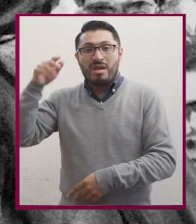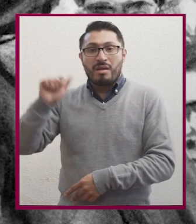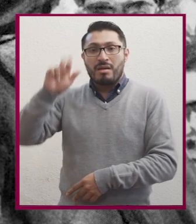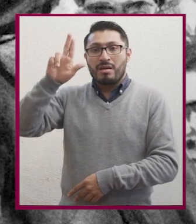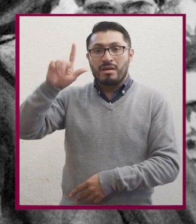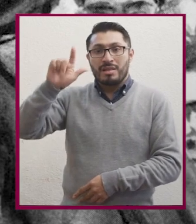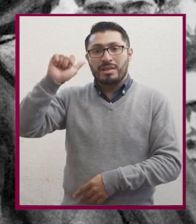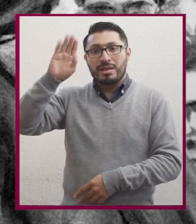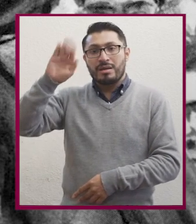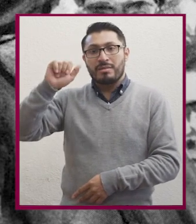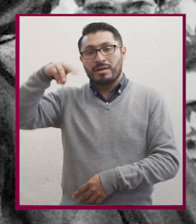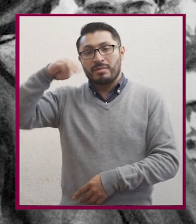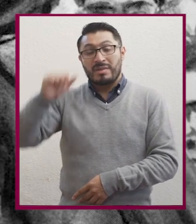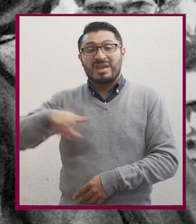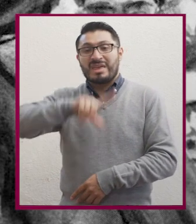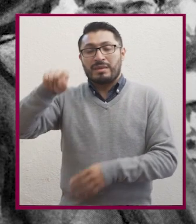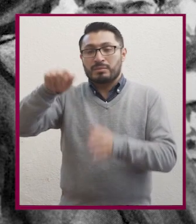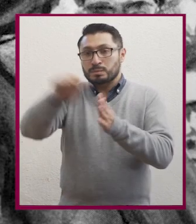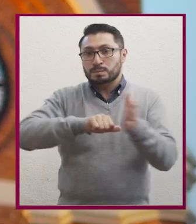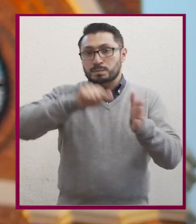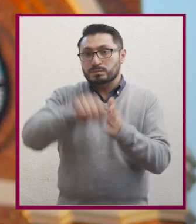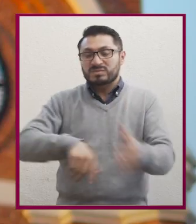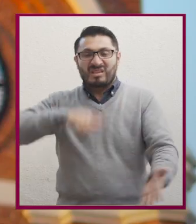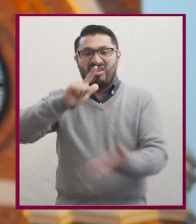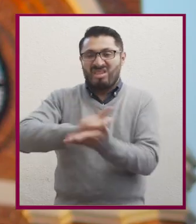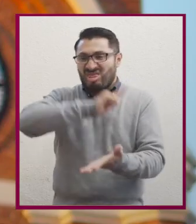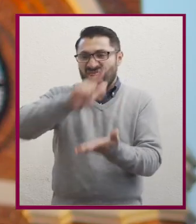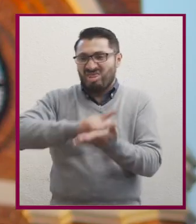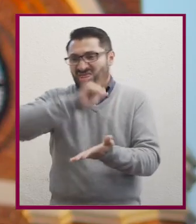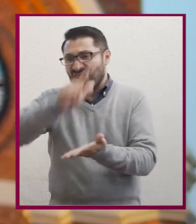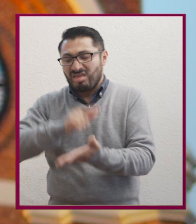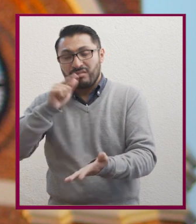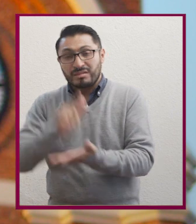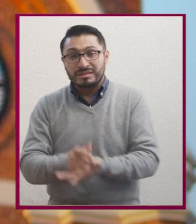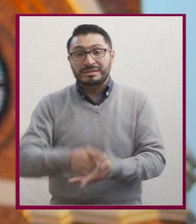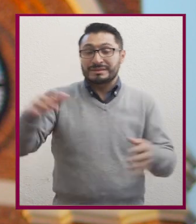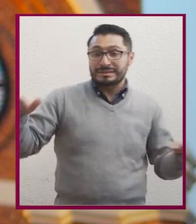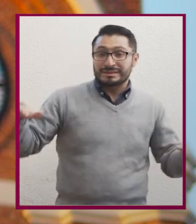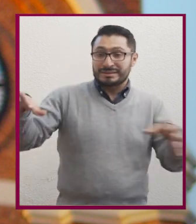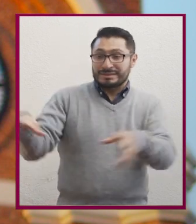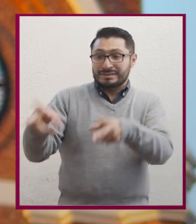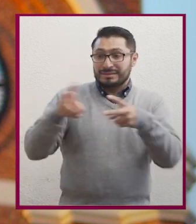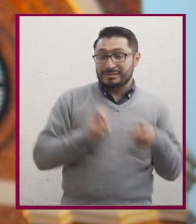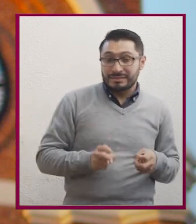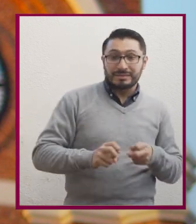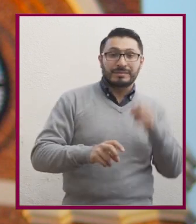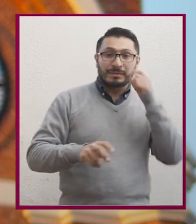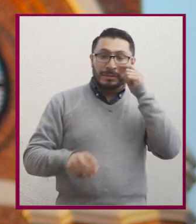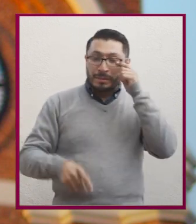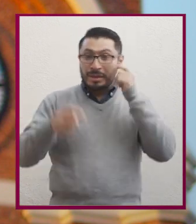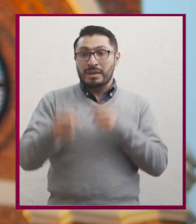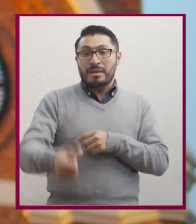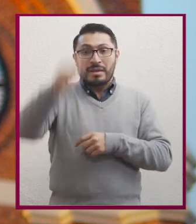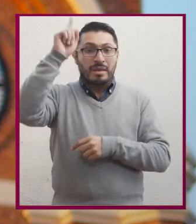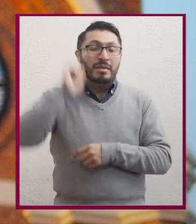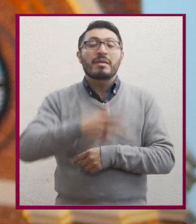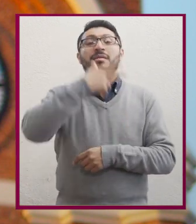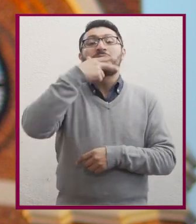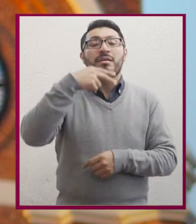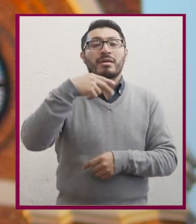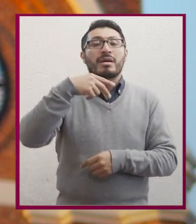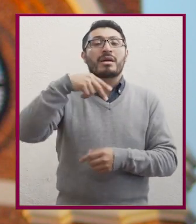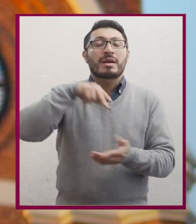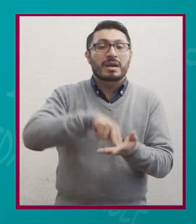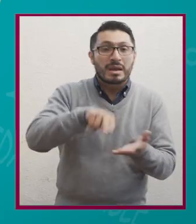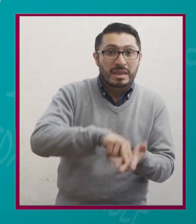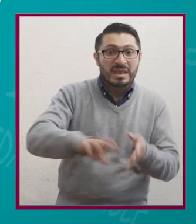de meses de batallas legales lo recuperó y se convirtió en la primera negra en ir a juicio contra un hombre blanco y